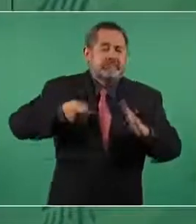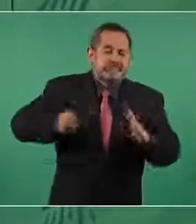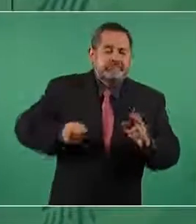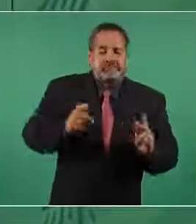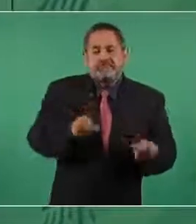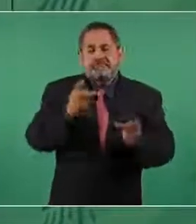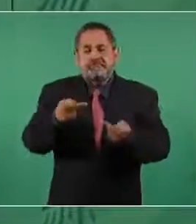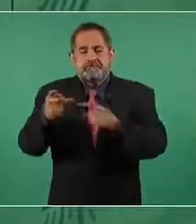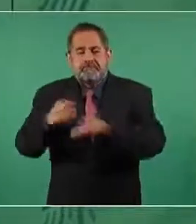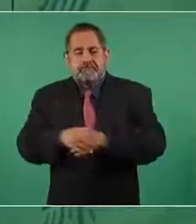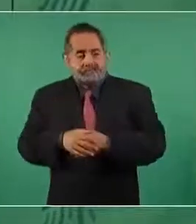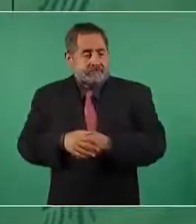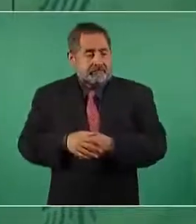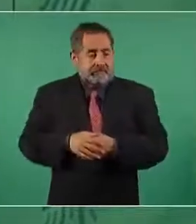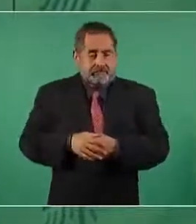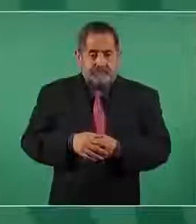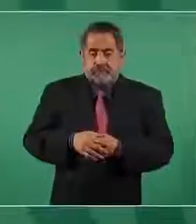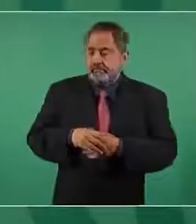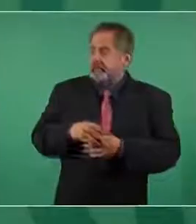y vendieron